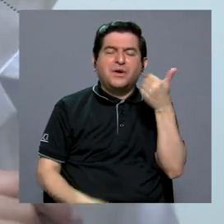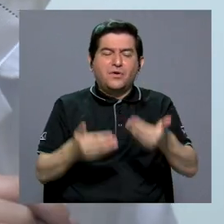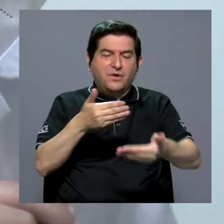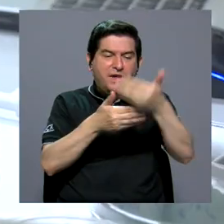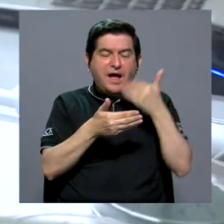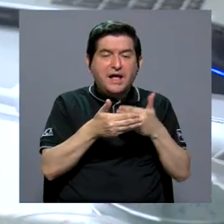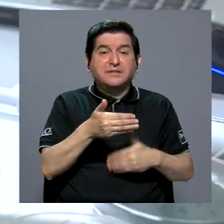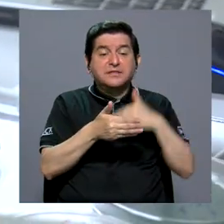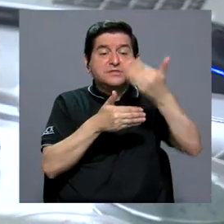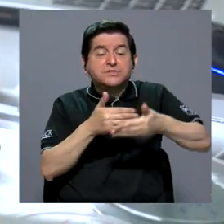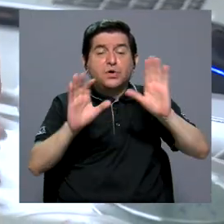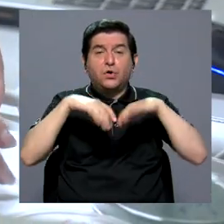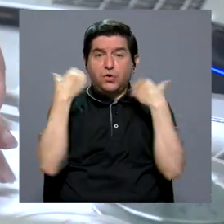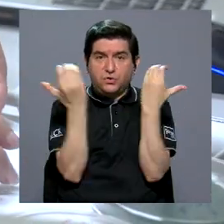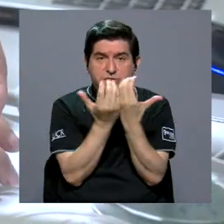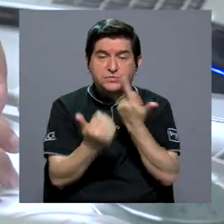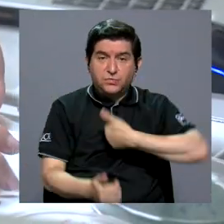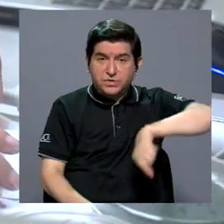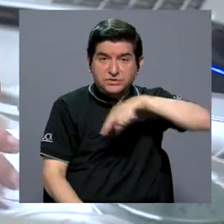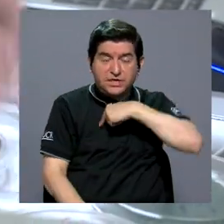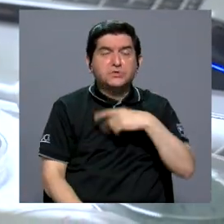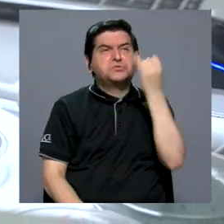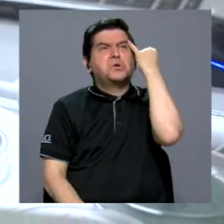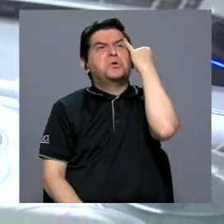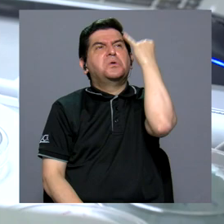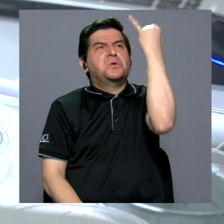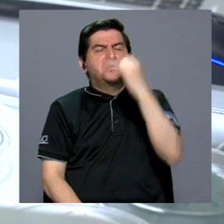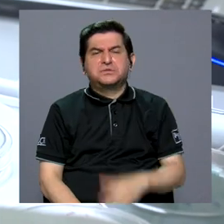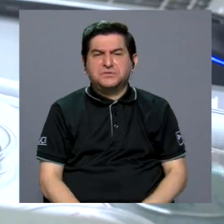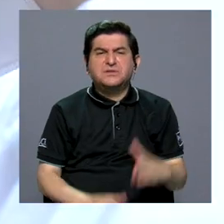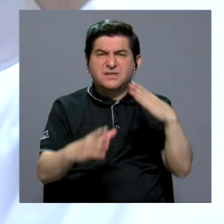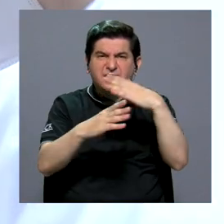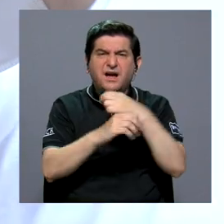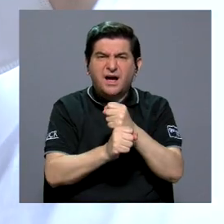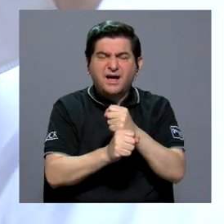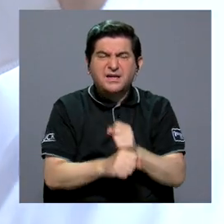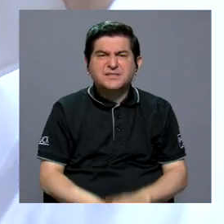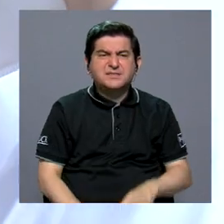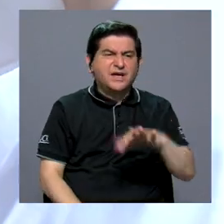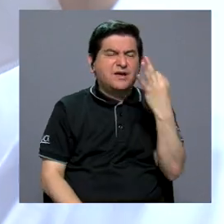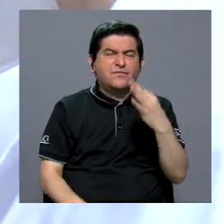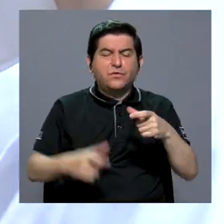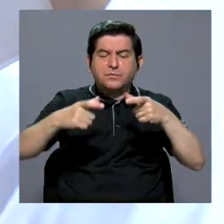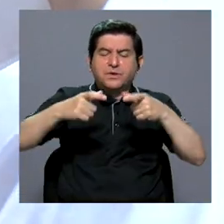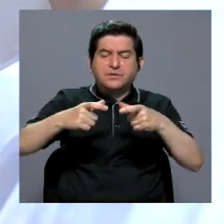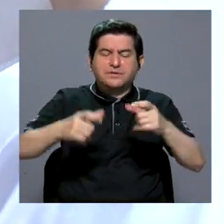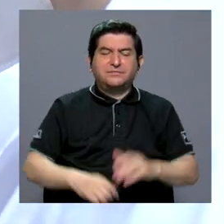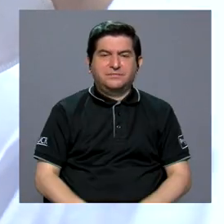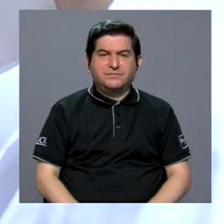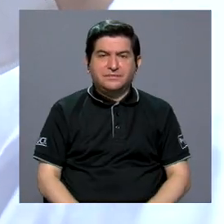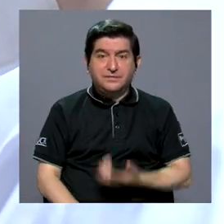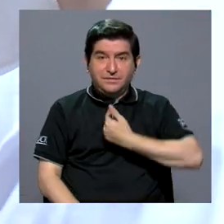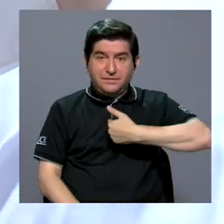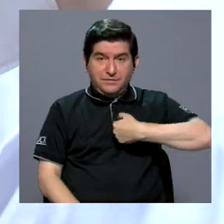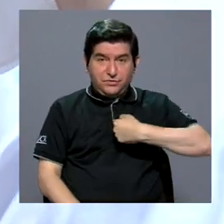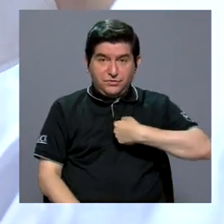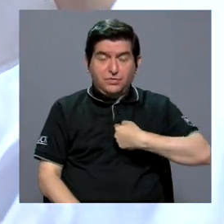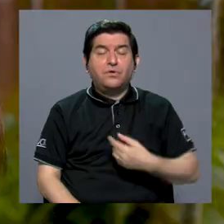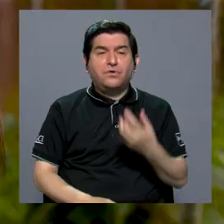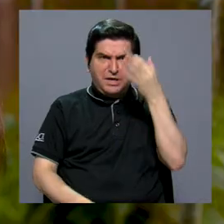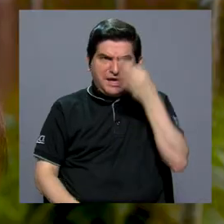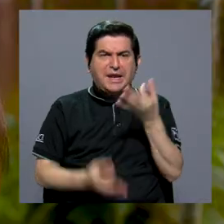o antes de las clases. Y no, a nosotros nos surgió la idea de hacerlo en forma de discos. Para mí realmente